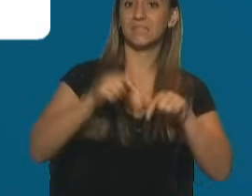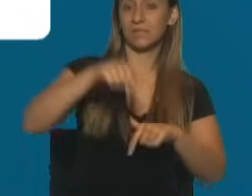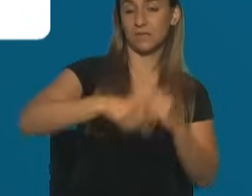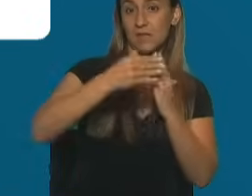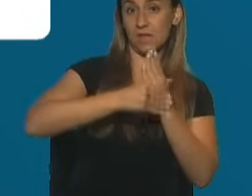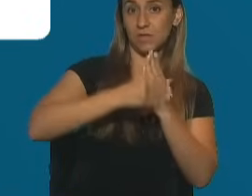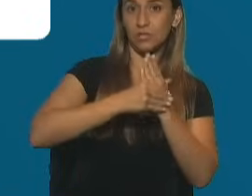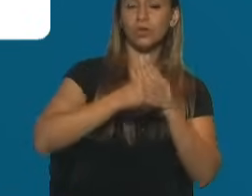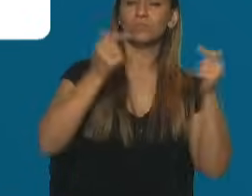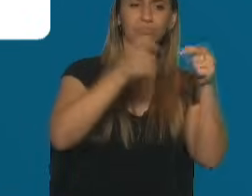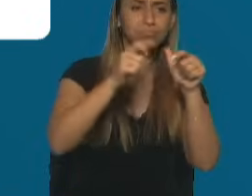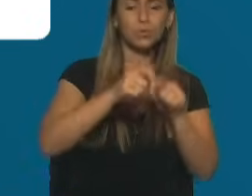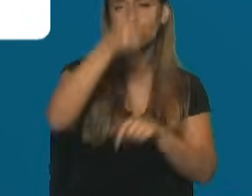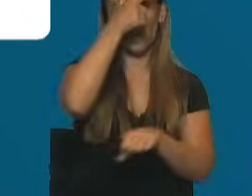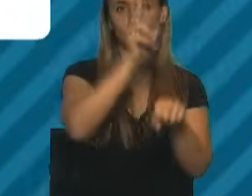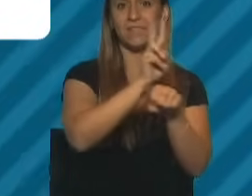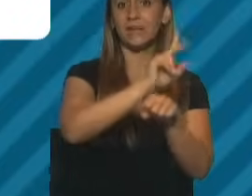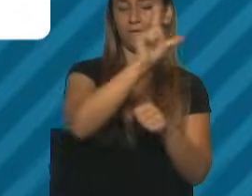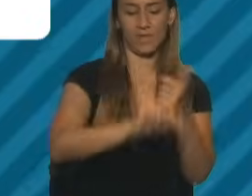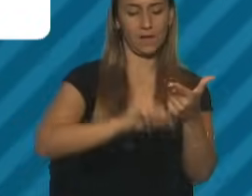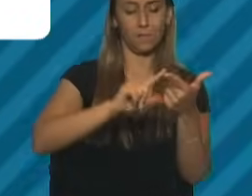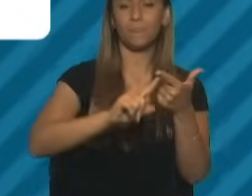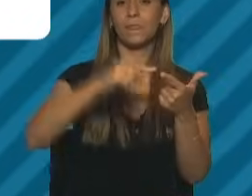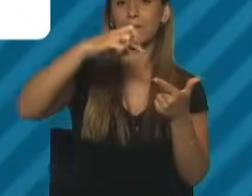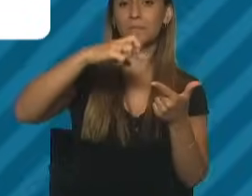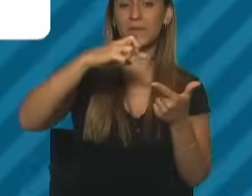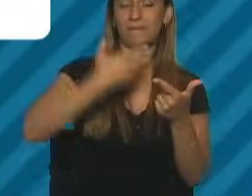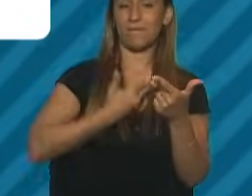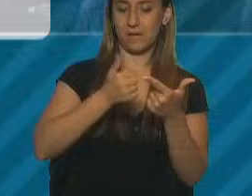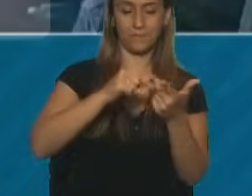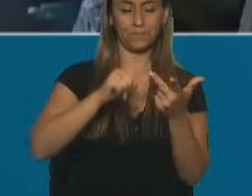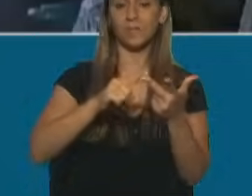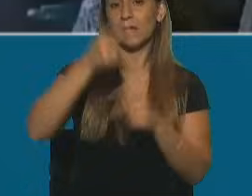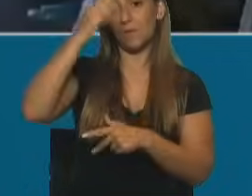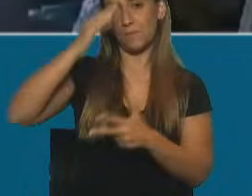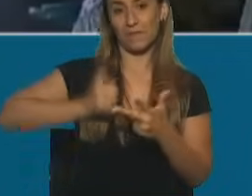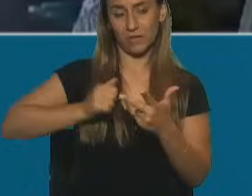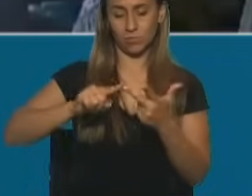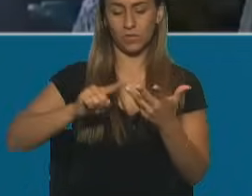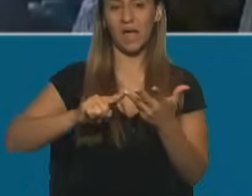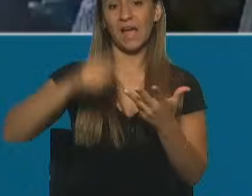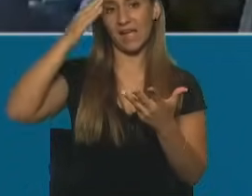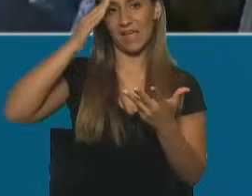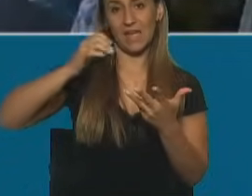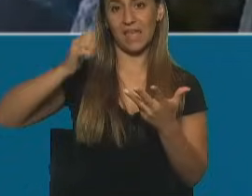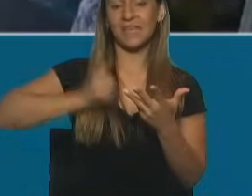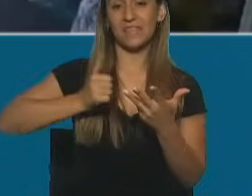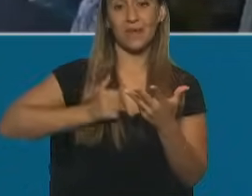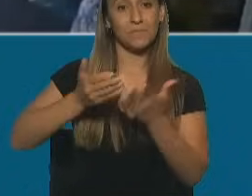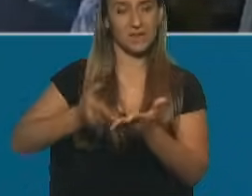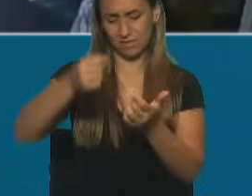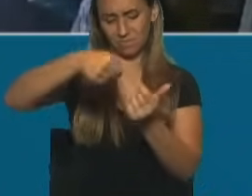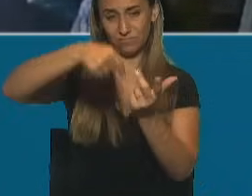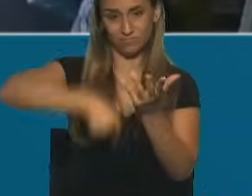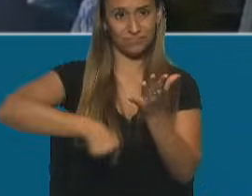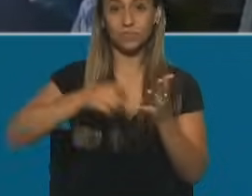jefes de la Policía Federal, la PCA, Prefectura, Gendarmería y del Servicio Penitenciario.